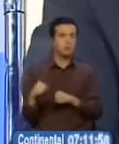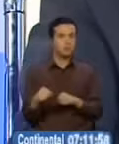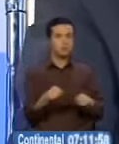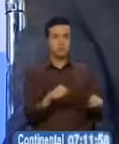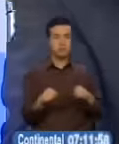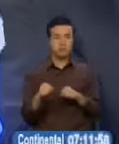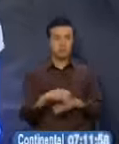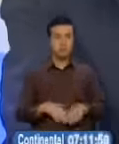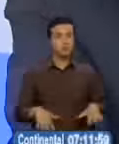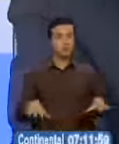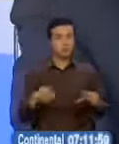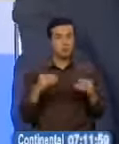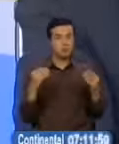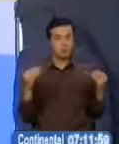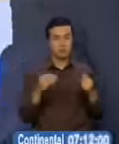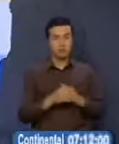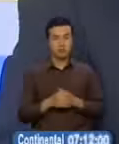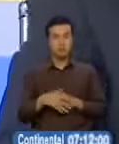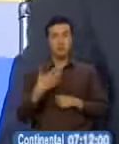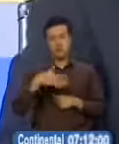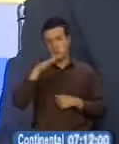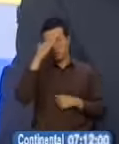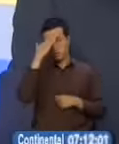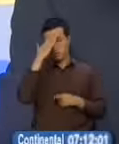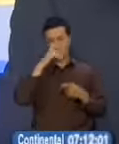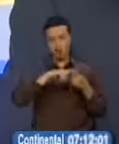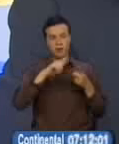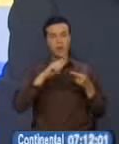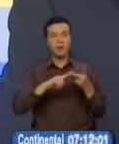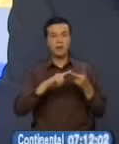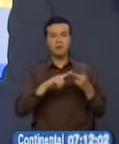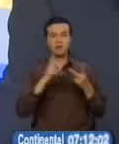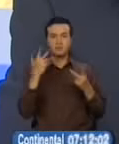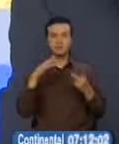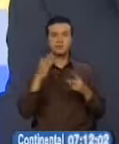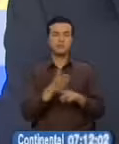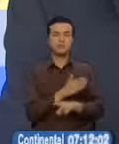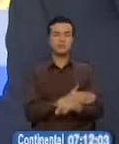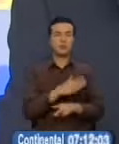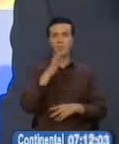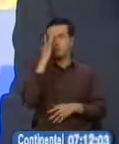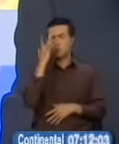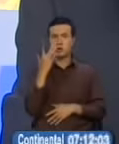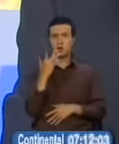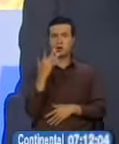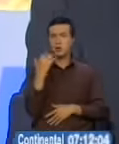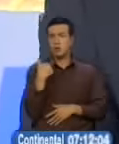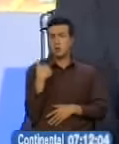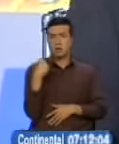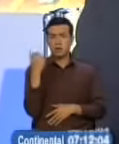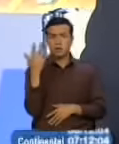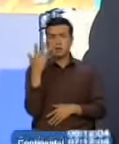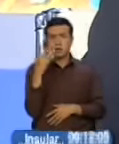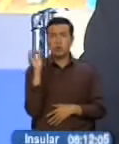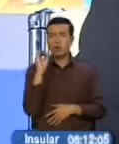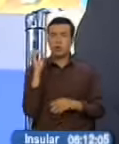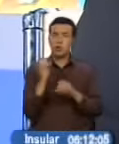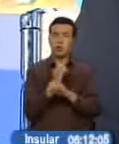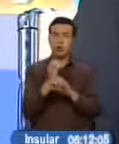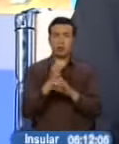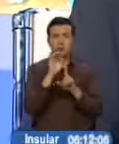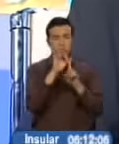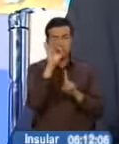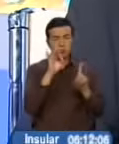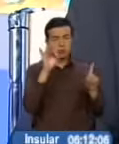sísmico. Ahora, estaban conscientes de eso. Lo otro es la disponibilidad. ¿Esto pasaba por no tener la disponibilidad financiera o pasaba por el cálculo de